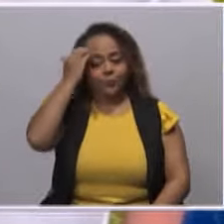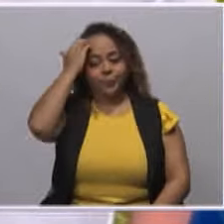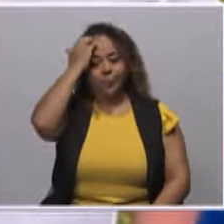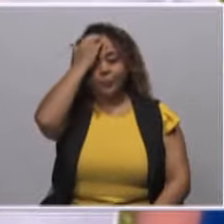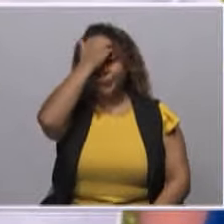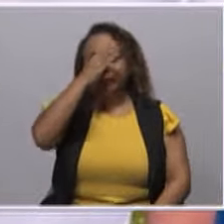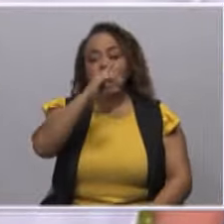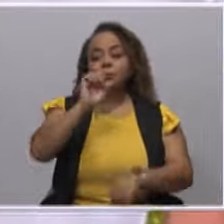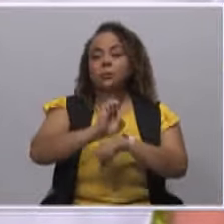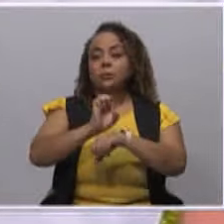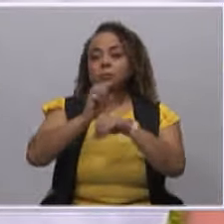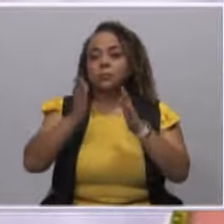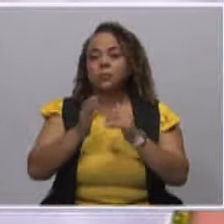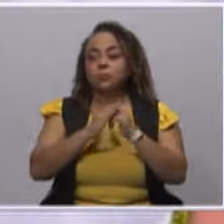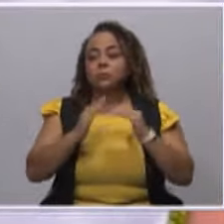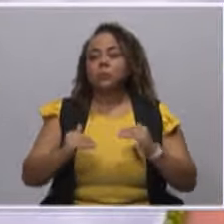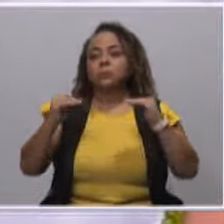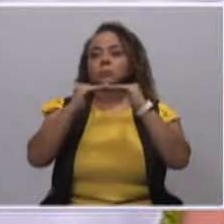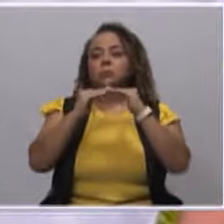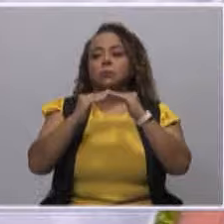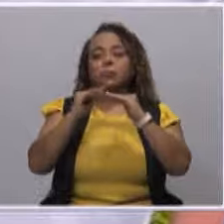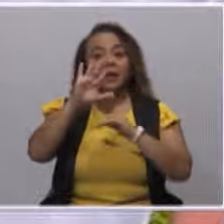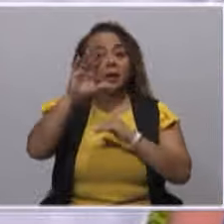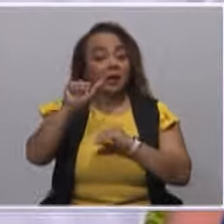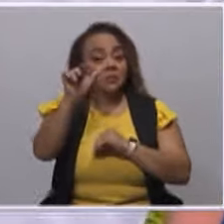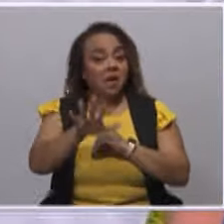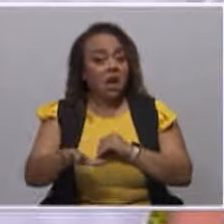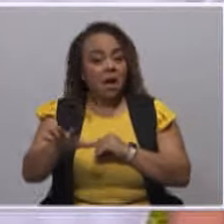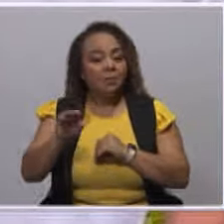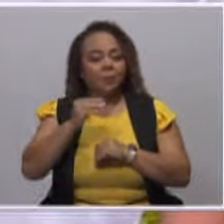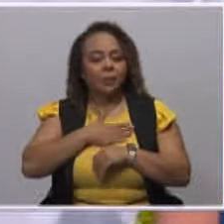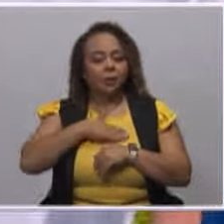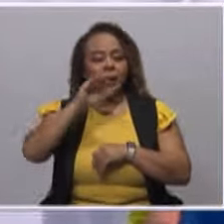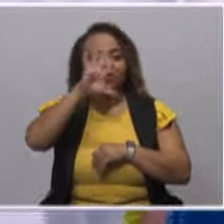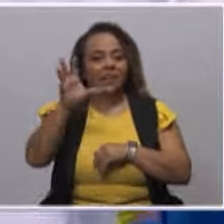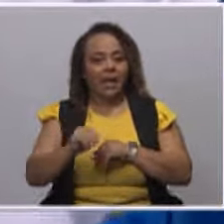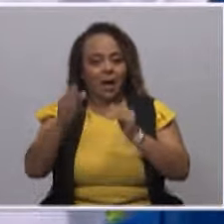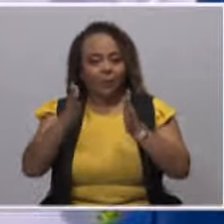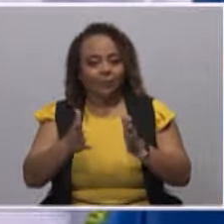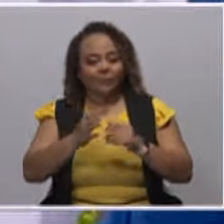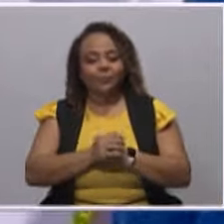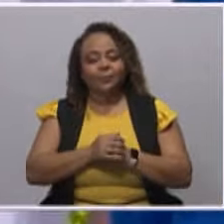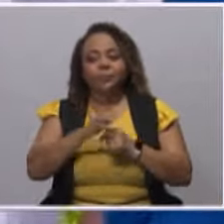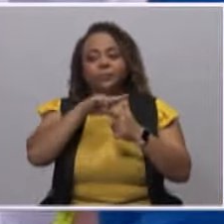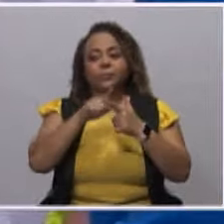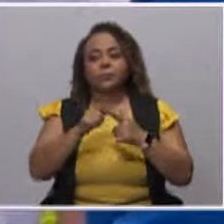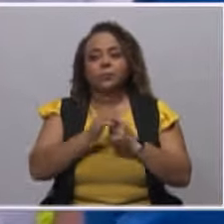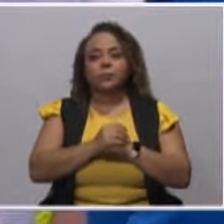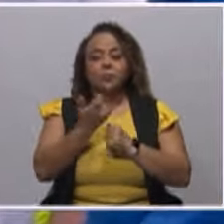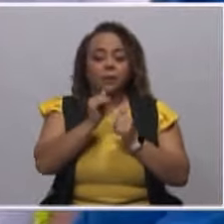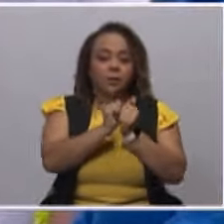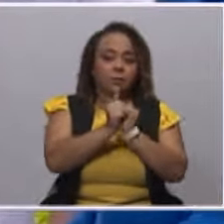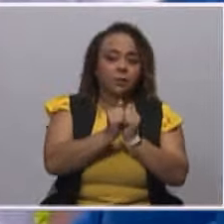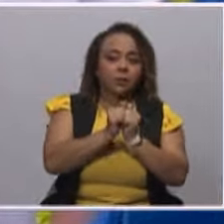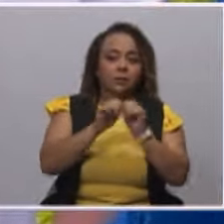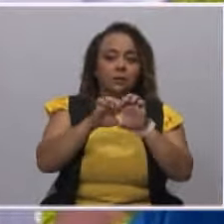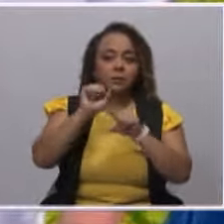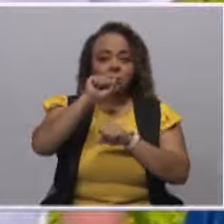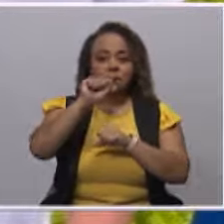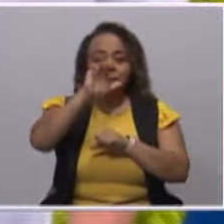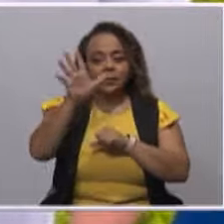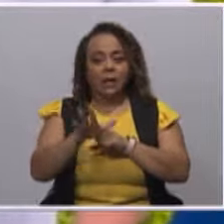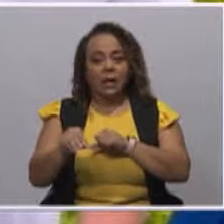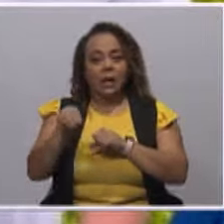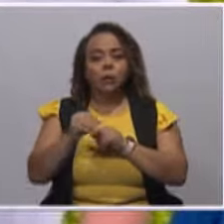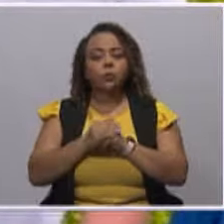el ecuatoriano estab a la altura del nivel físico del africano entonces ahí donde te da la Pauta o sea siempre que te dicen los equipos africanos Son muy fuertes